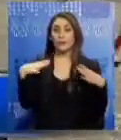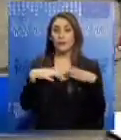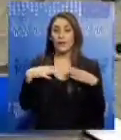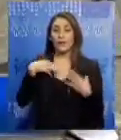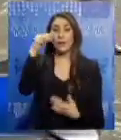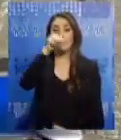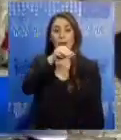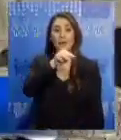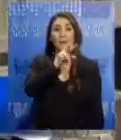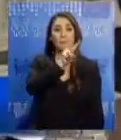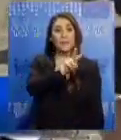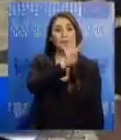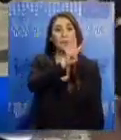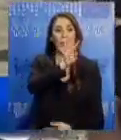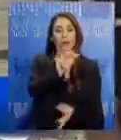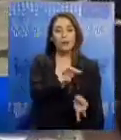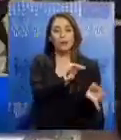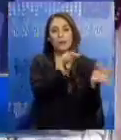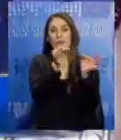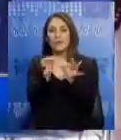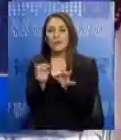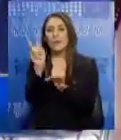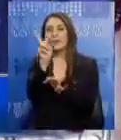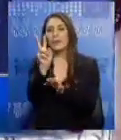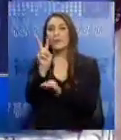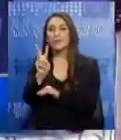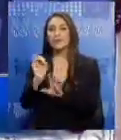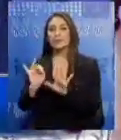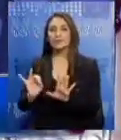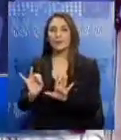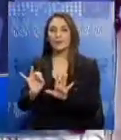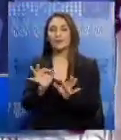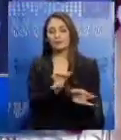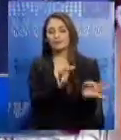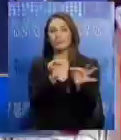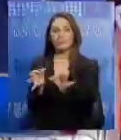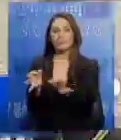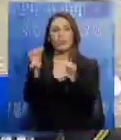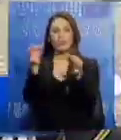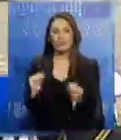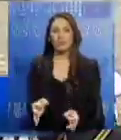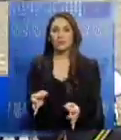martes 24 se lo traslada al viernes 27 de forma oficial.